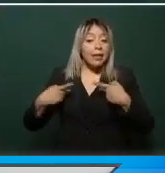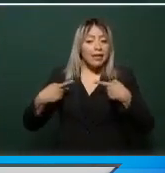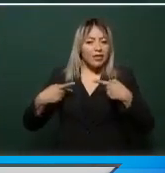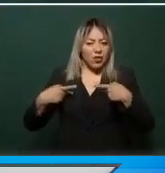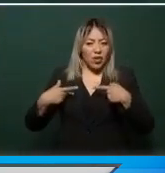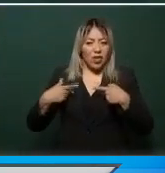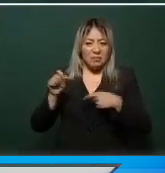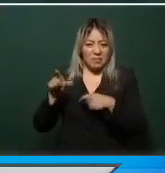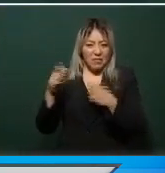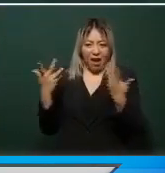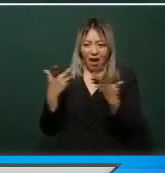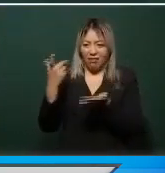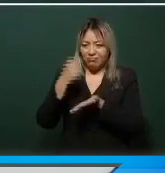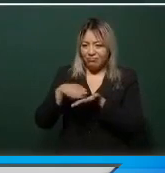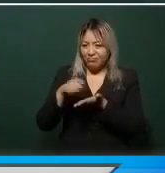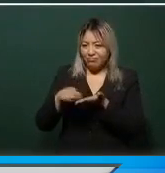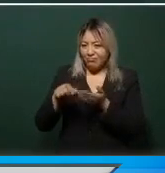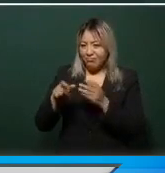columnistas,